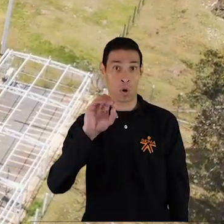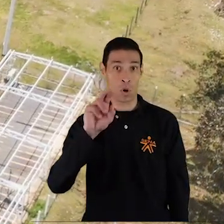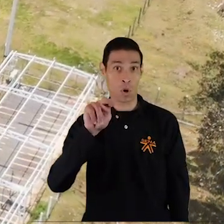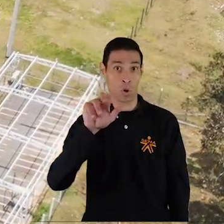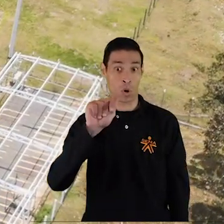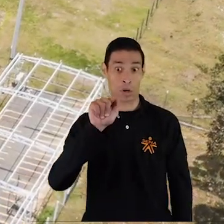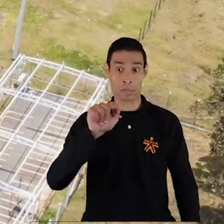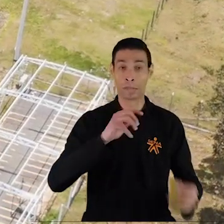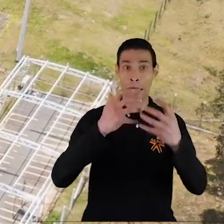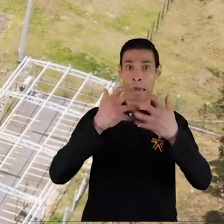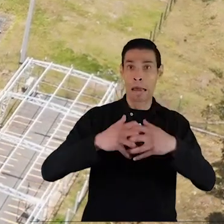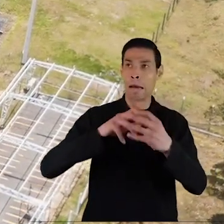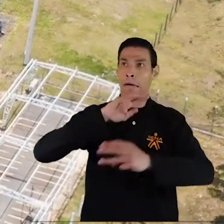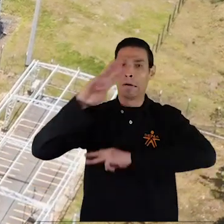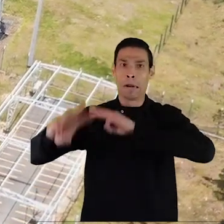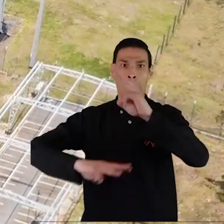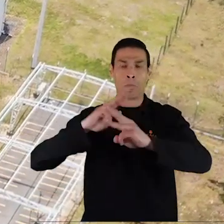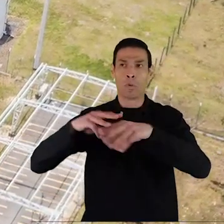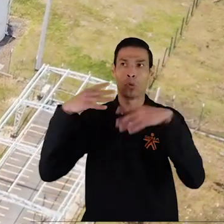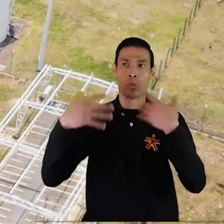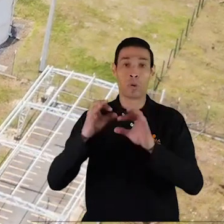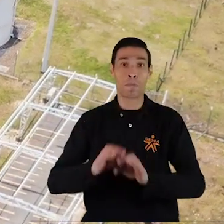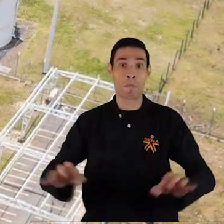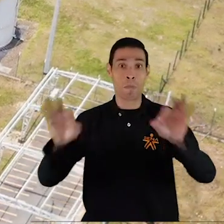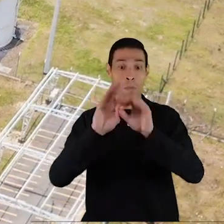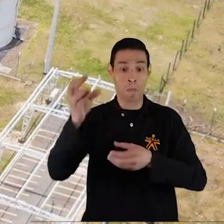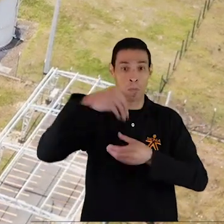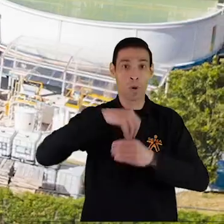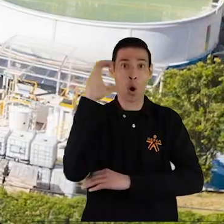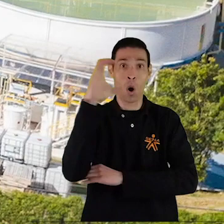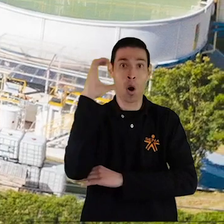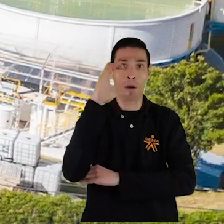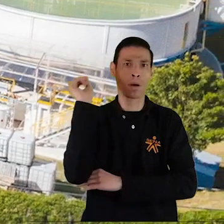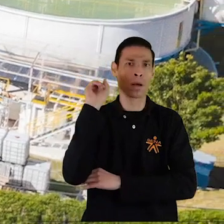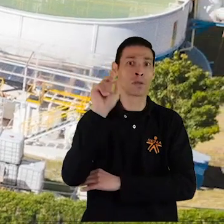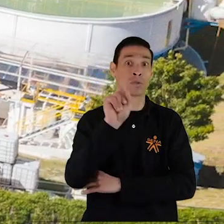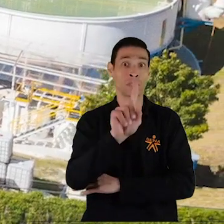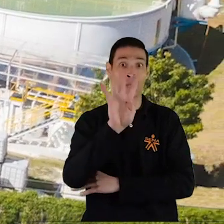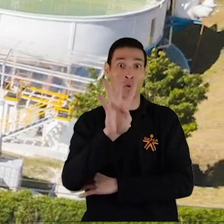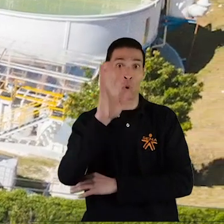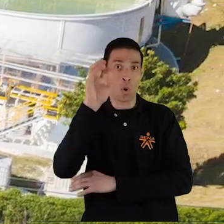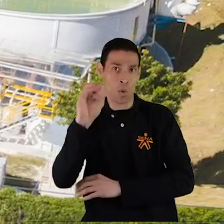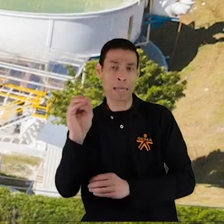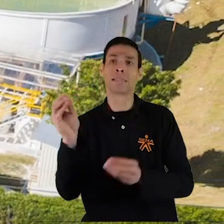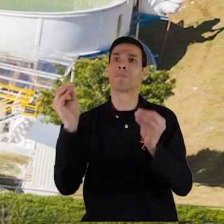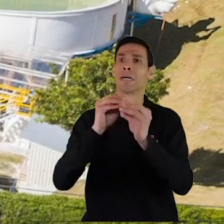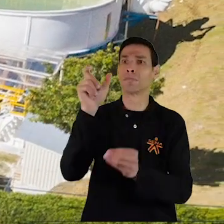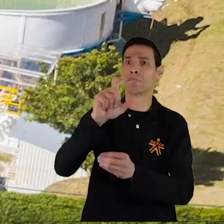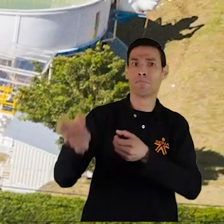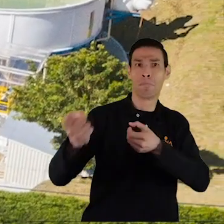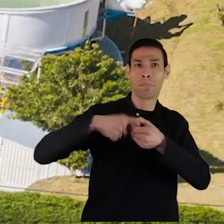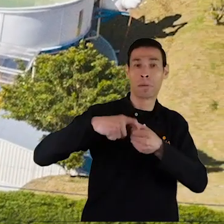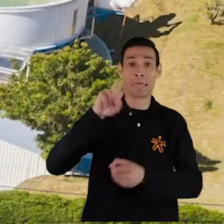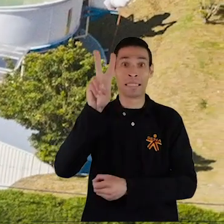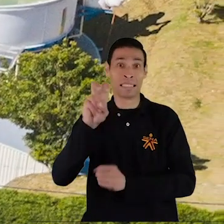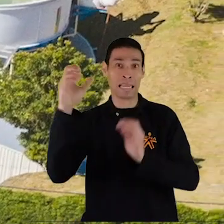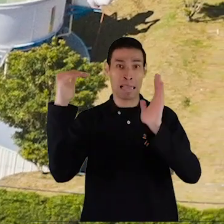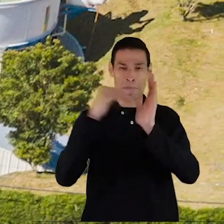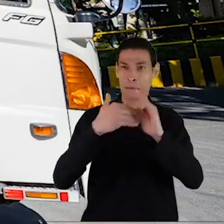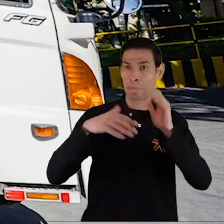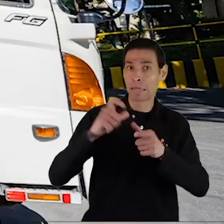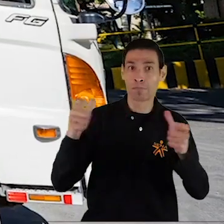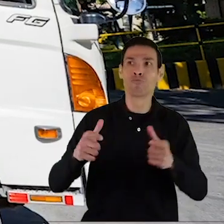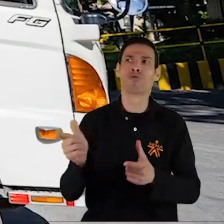Corona, una de las multinacionales más importantes de Colombia, con 140 años en el mercado y con más de 7.000